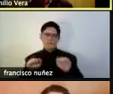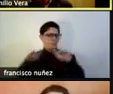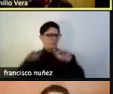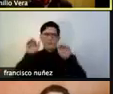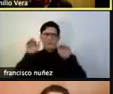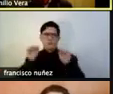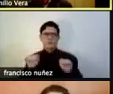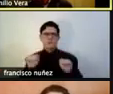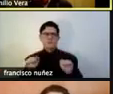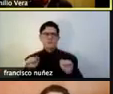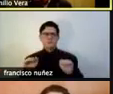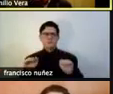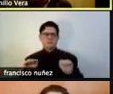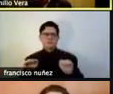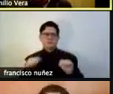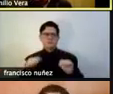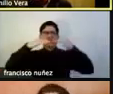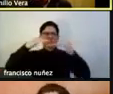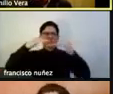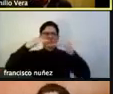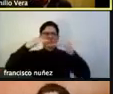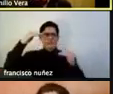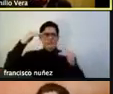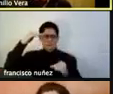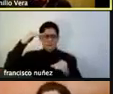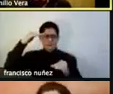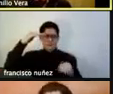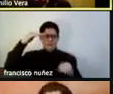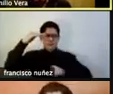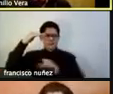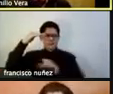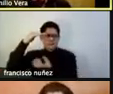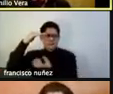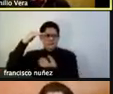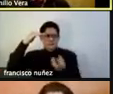rellena de sedimento y la placa oceánica que se mete por debajo.